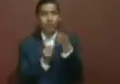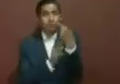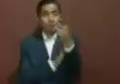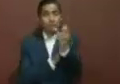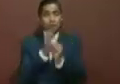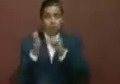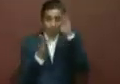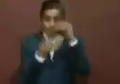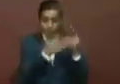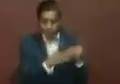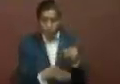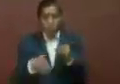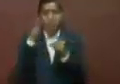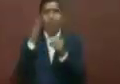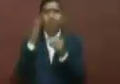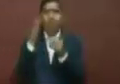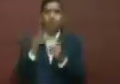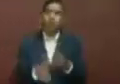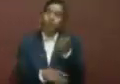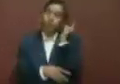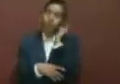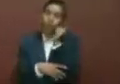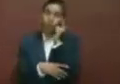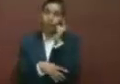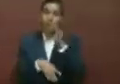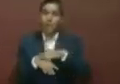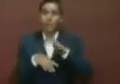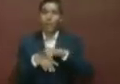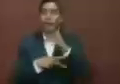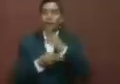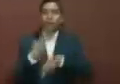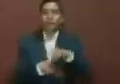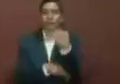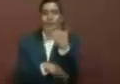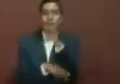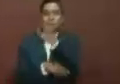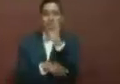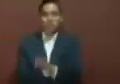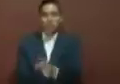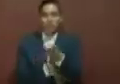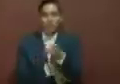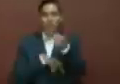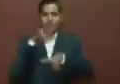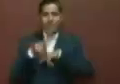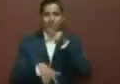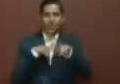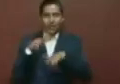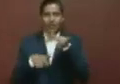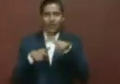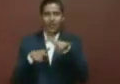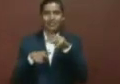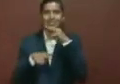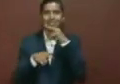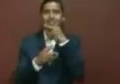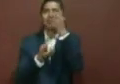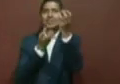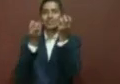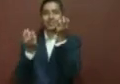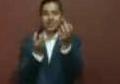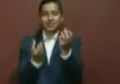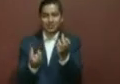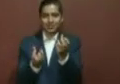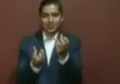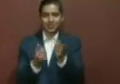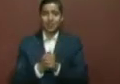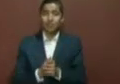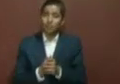2 meses. Y bueno, esperamos un crecimiento cercano al 5% en esta Feria de la Esfera. Entonces, como vemos, hay